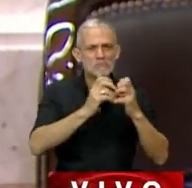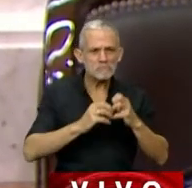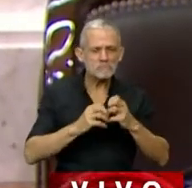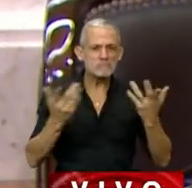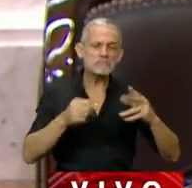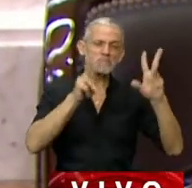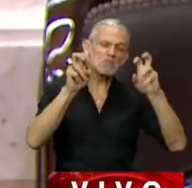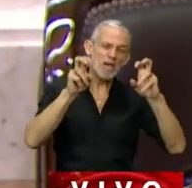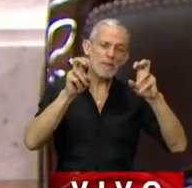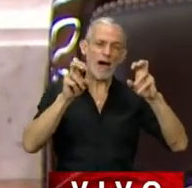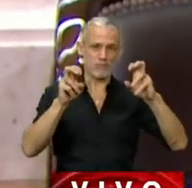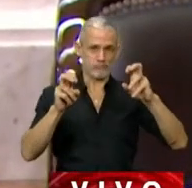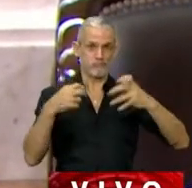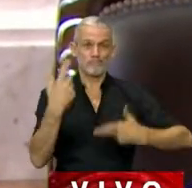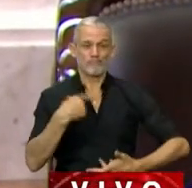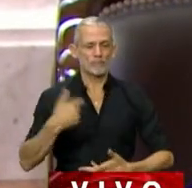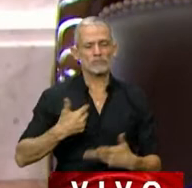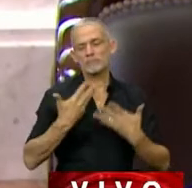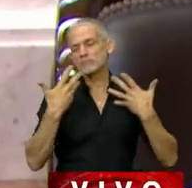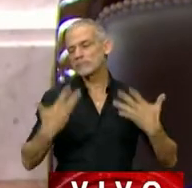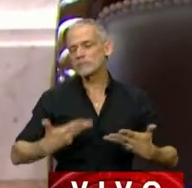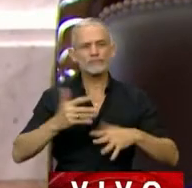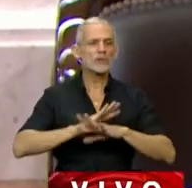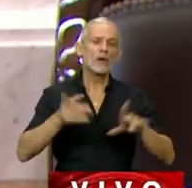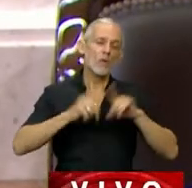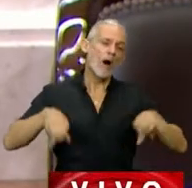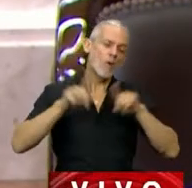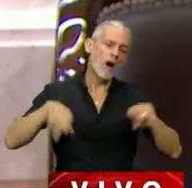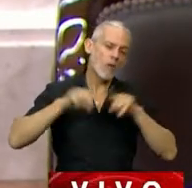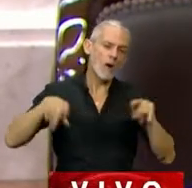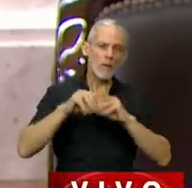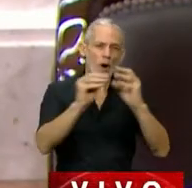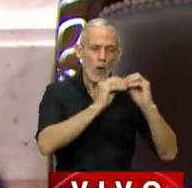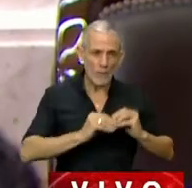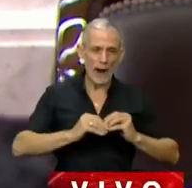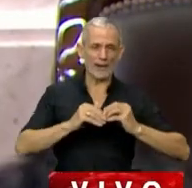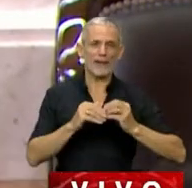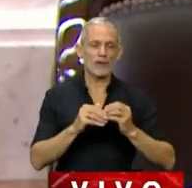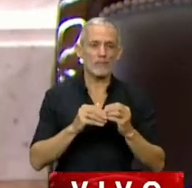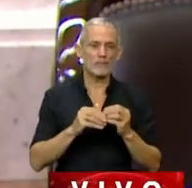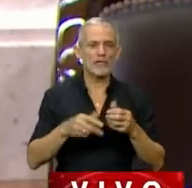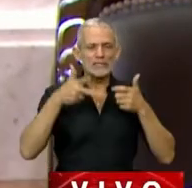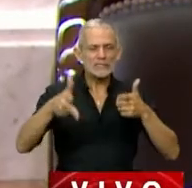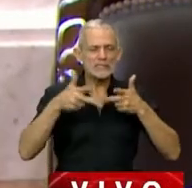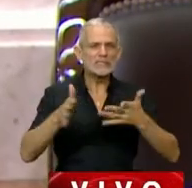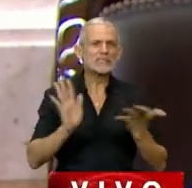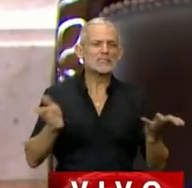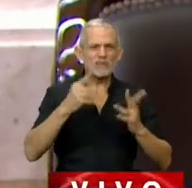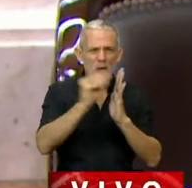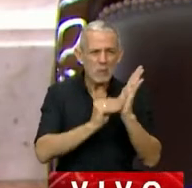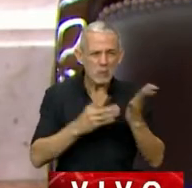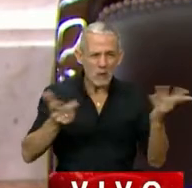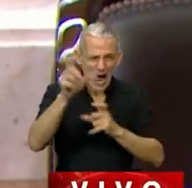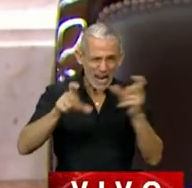Sesionábamos un tema que nos cansamos de decir, mis compañeros, mi compañera de bloque, nos cansamos de decir que no era la agenda